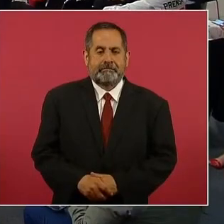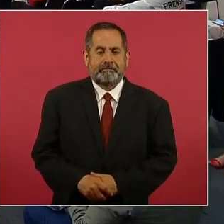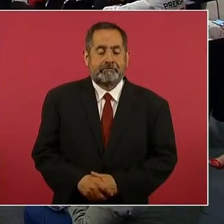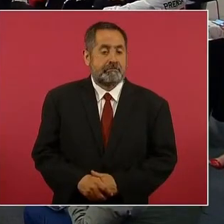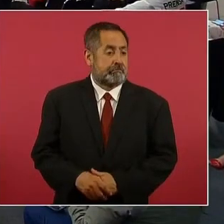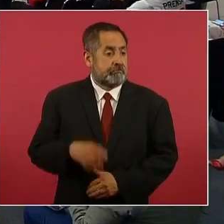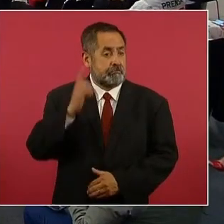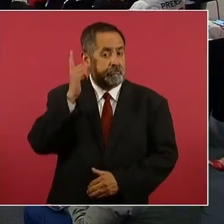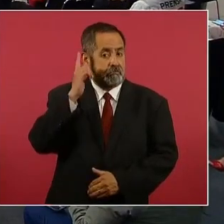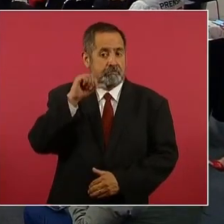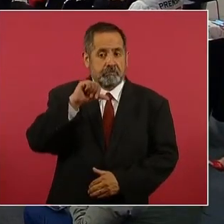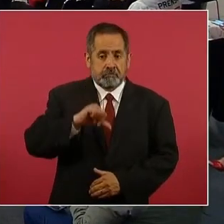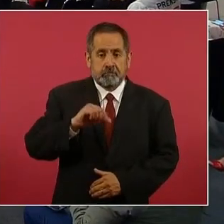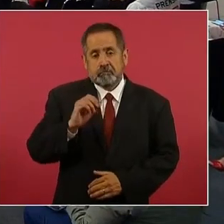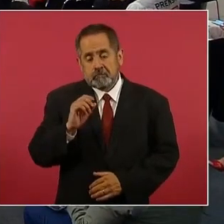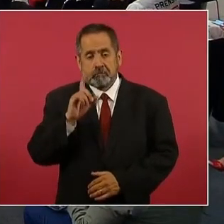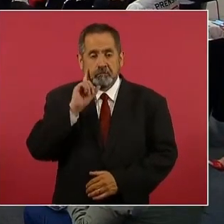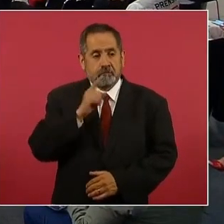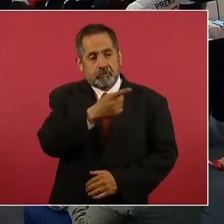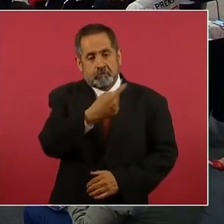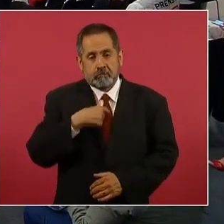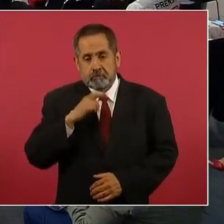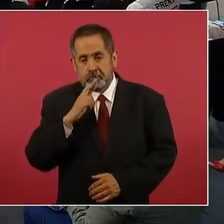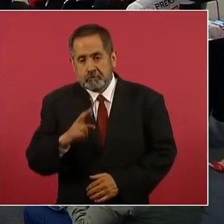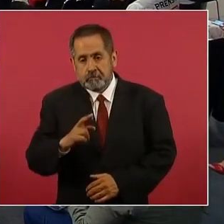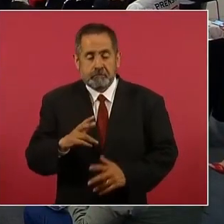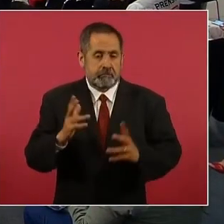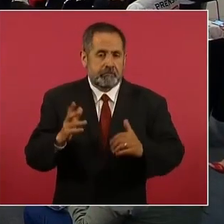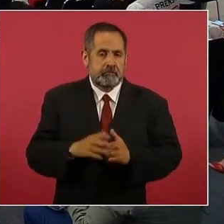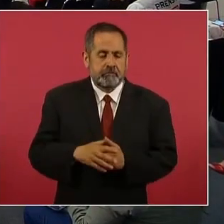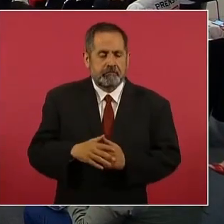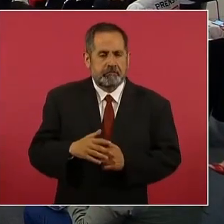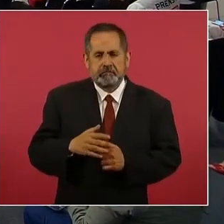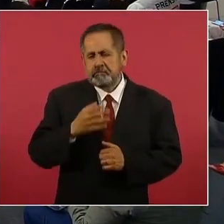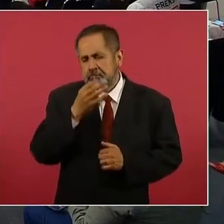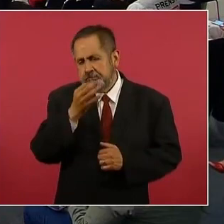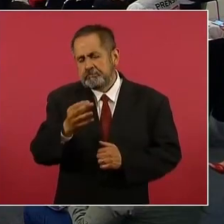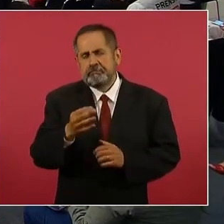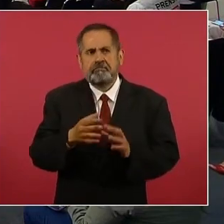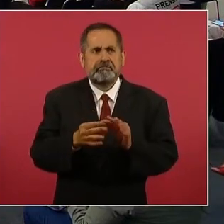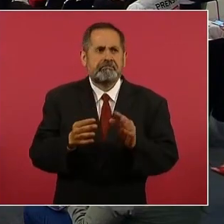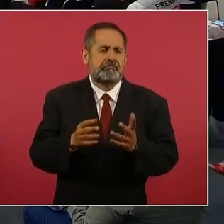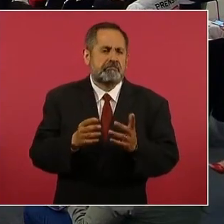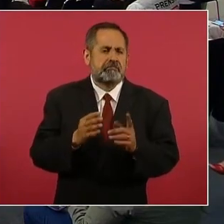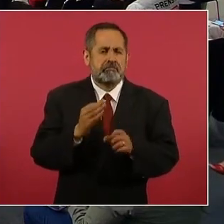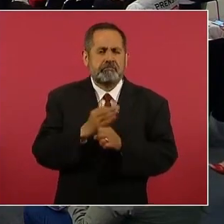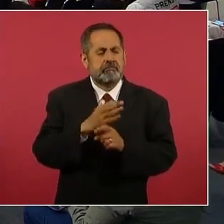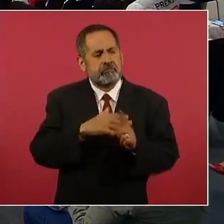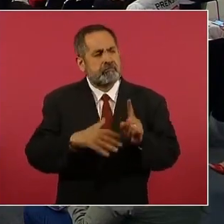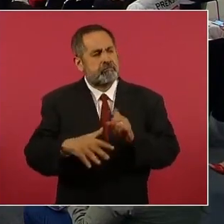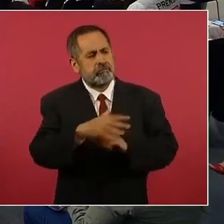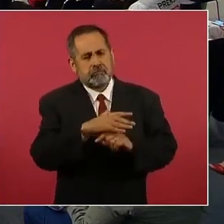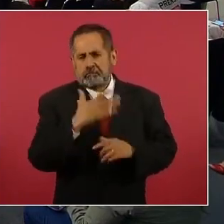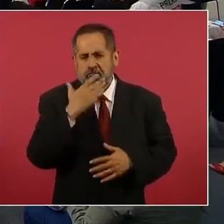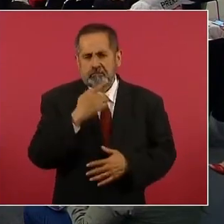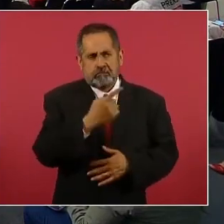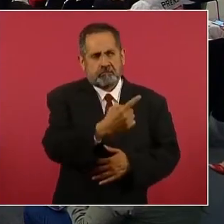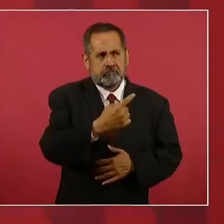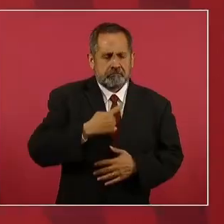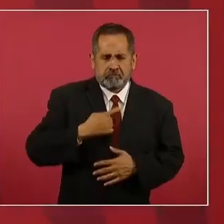¿Qué puedo decir? Que hay un ambiente de mucho